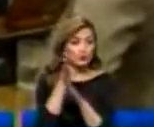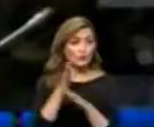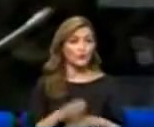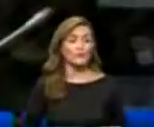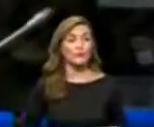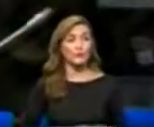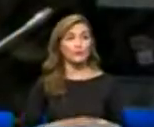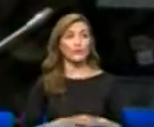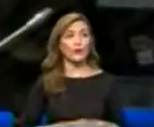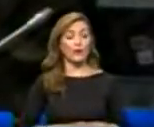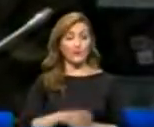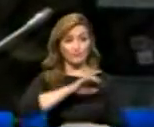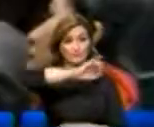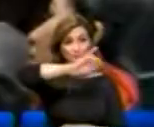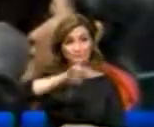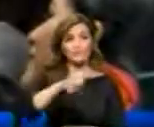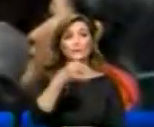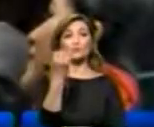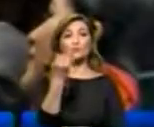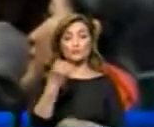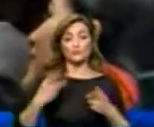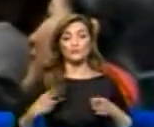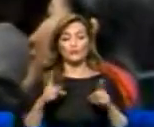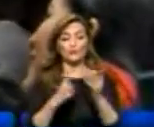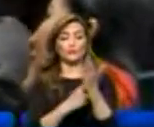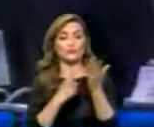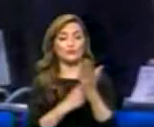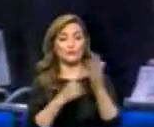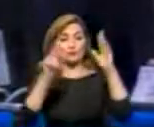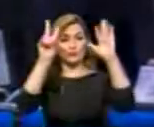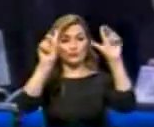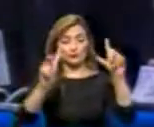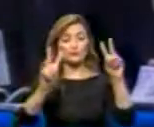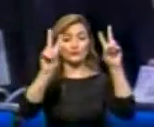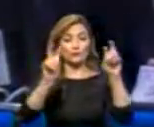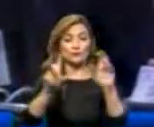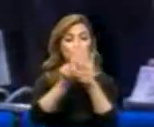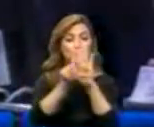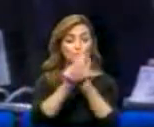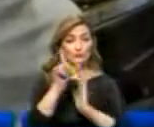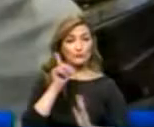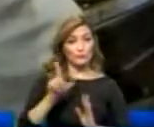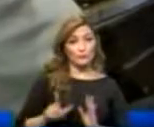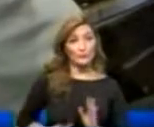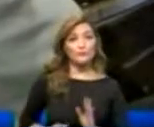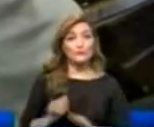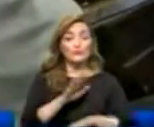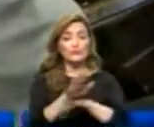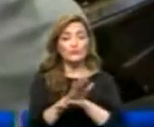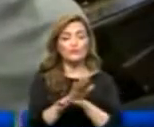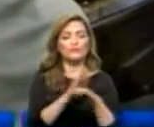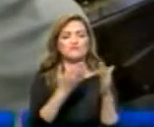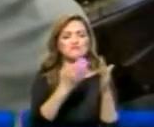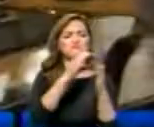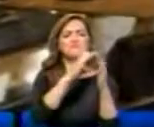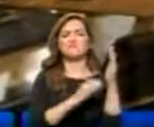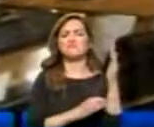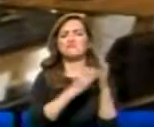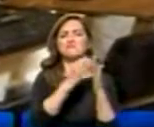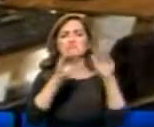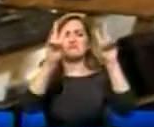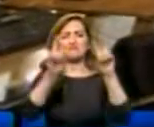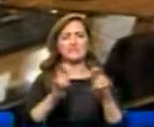Asamblea Nacional debatirá en segunda instancia el Código Orgánico de la Salud, un cuerpo legal que contiene temas considerados